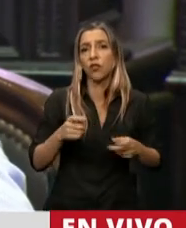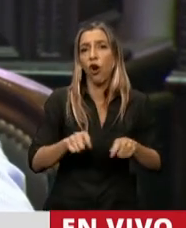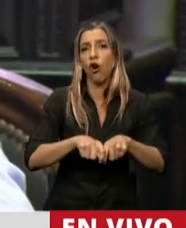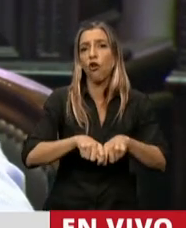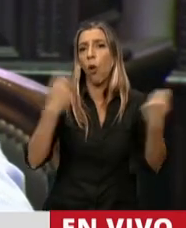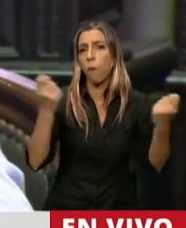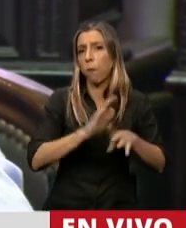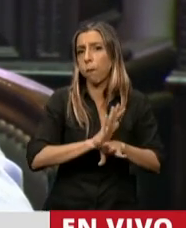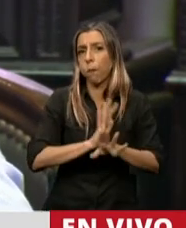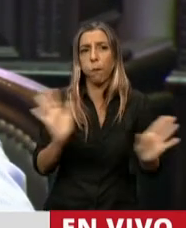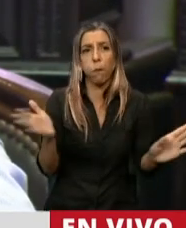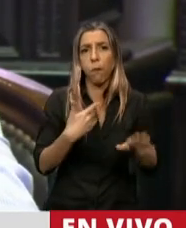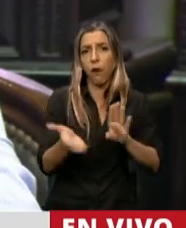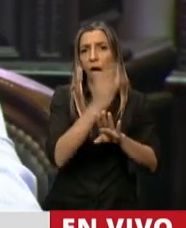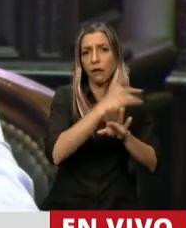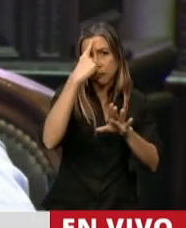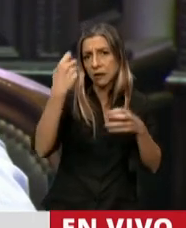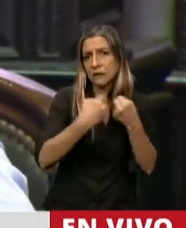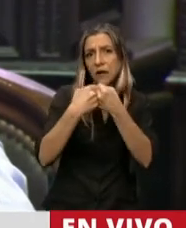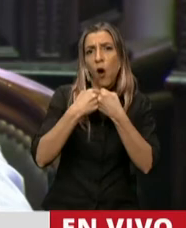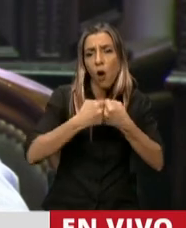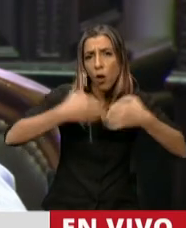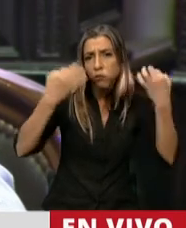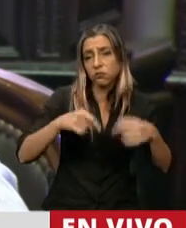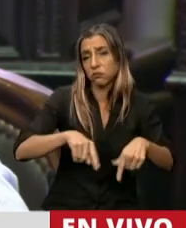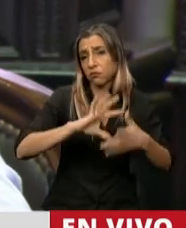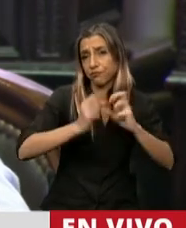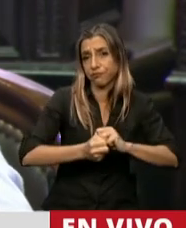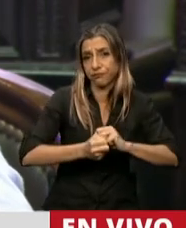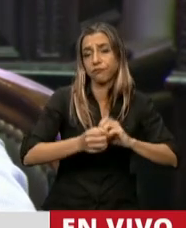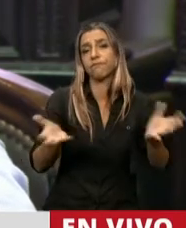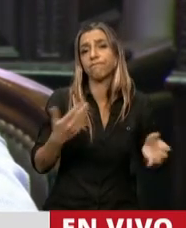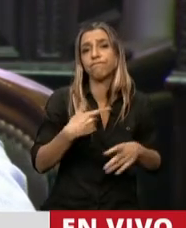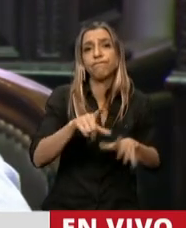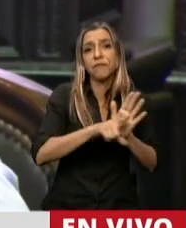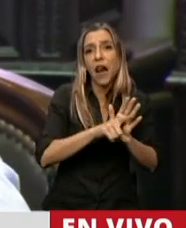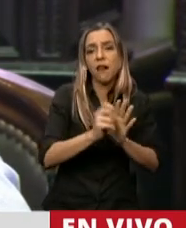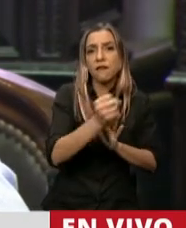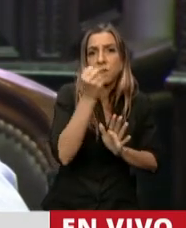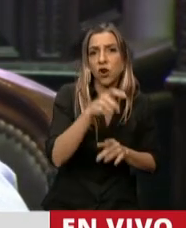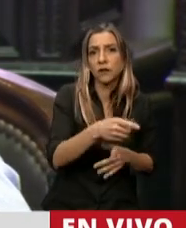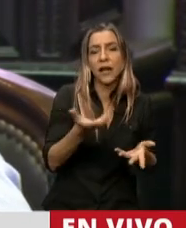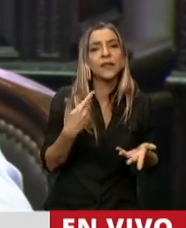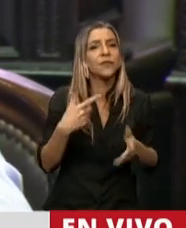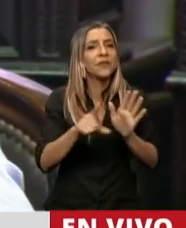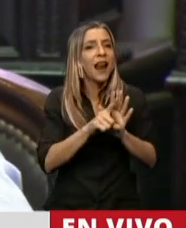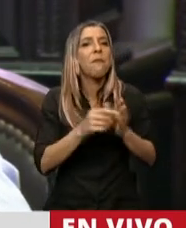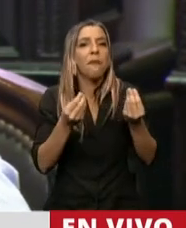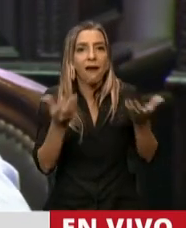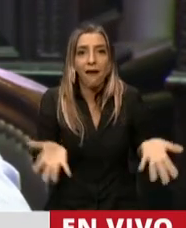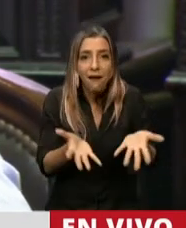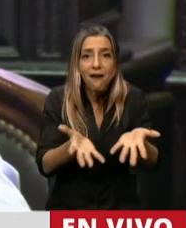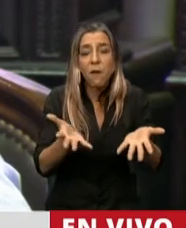político que hacía que esta ley valga la pena. Porque una ley de incentivos, por lo menos para